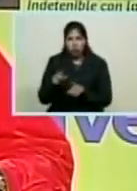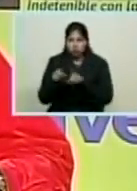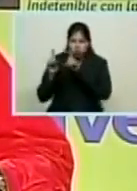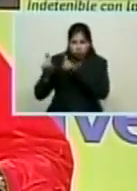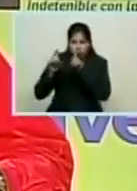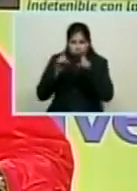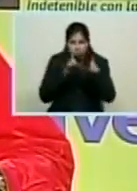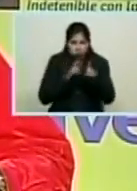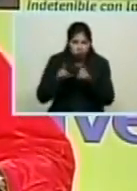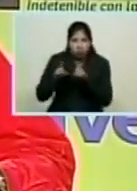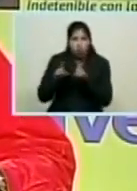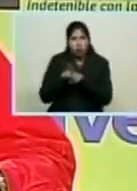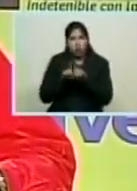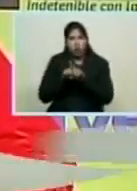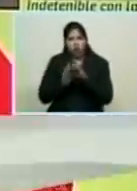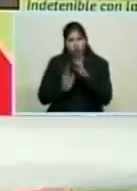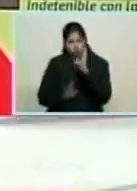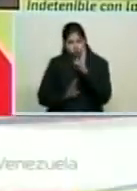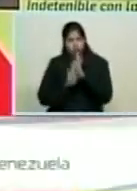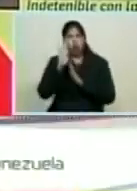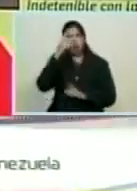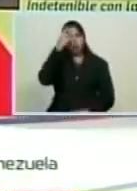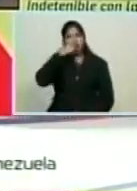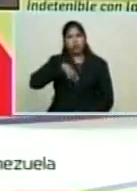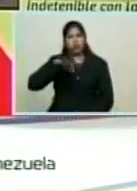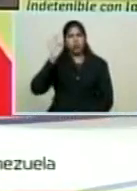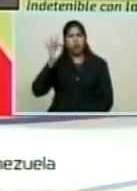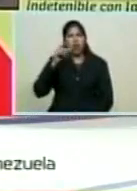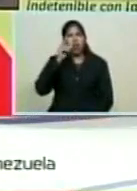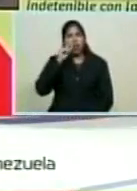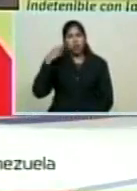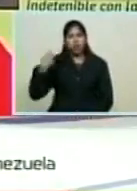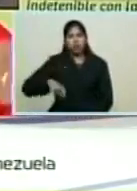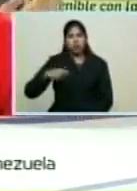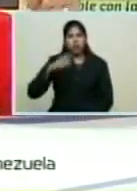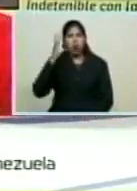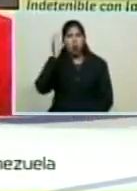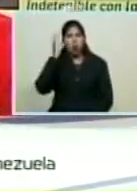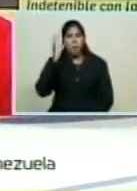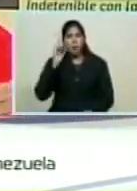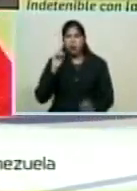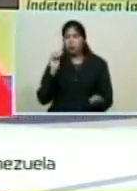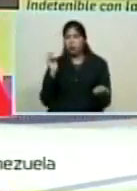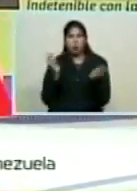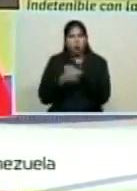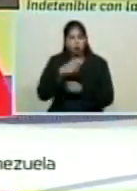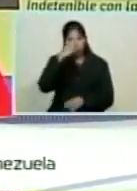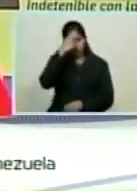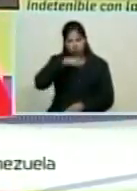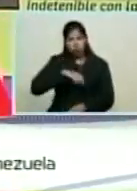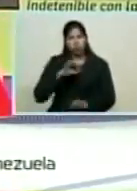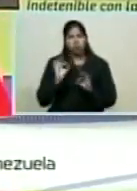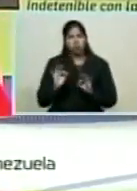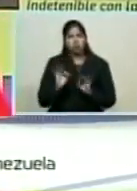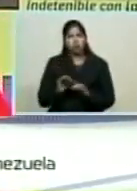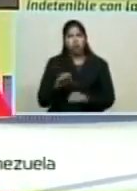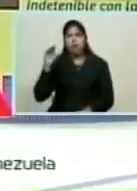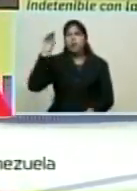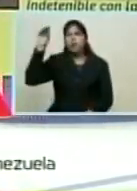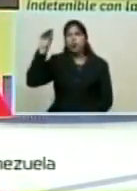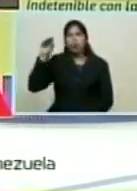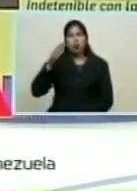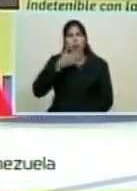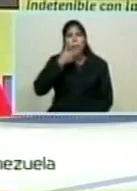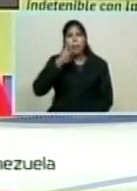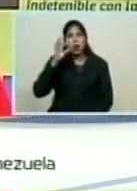para tener una nueva sociedad, para tener al hombre nuevo, a la mujer nueva, en el niño, en la niña. La educación